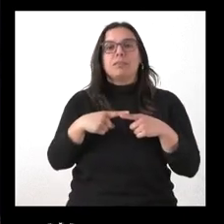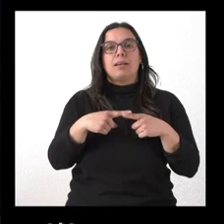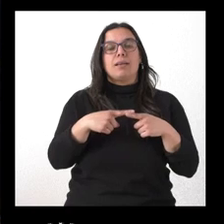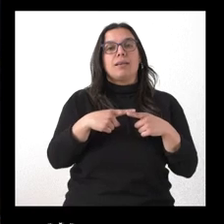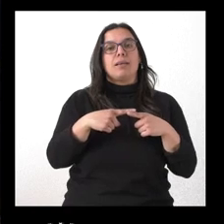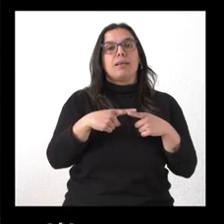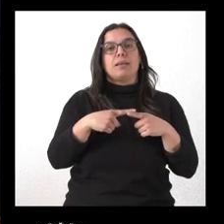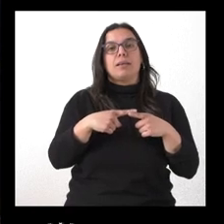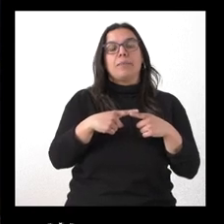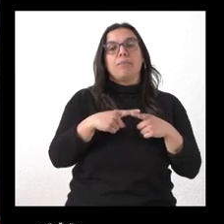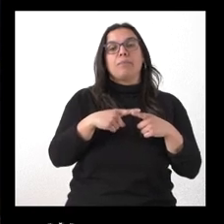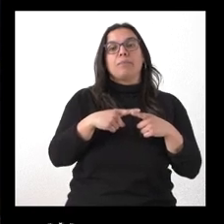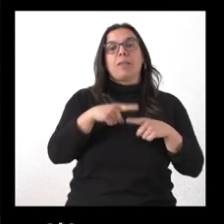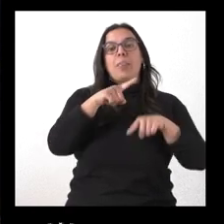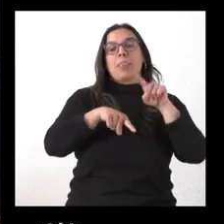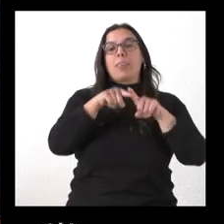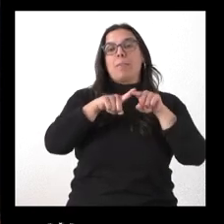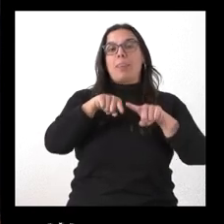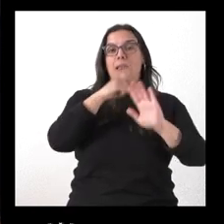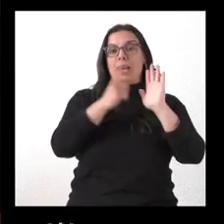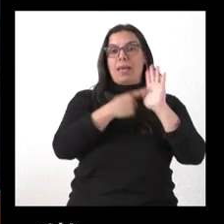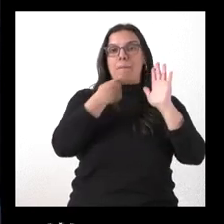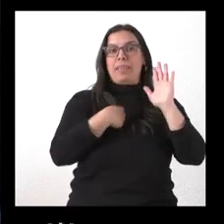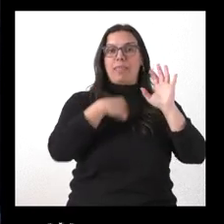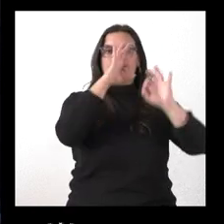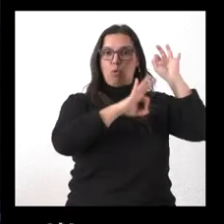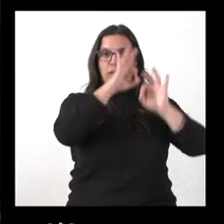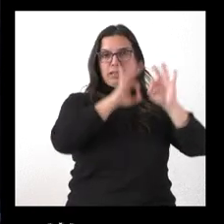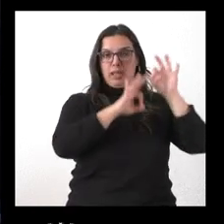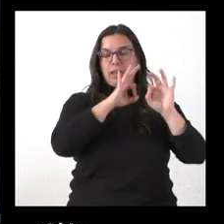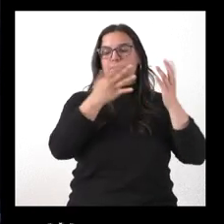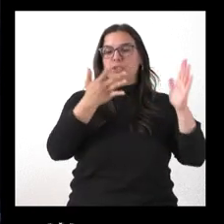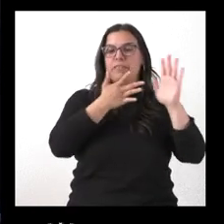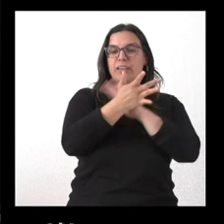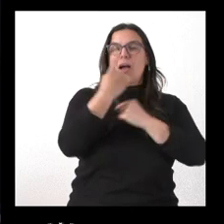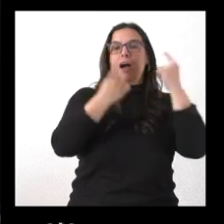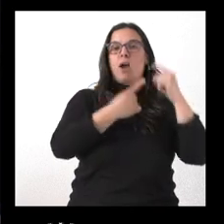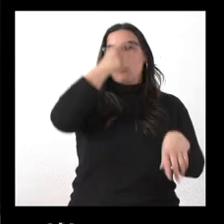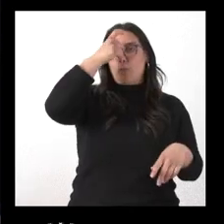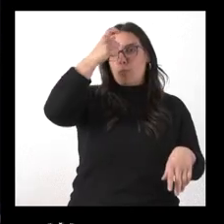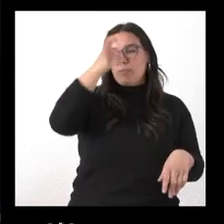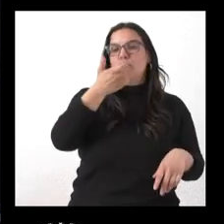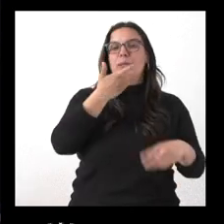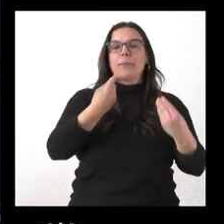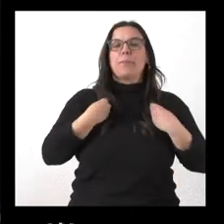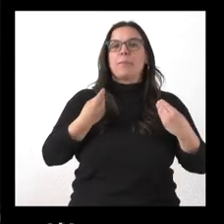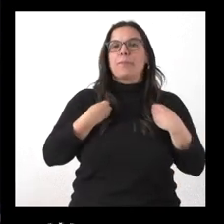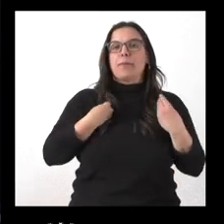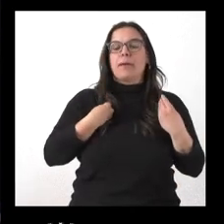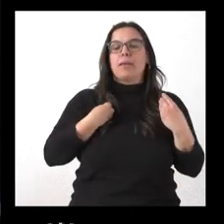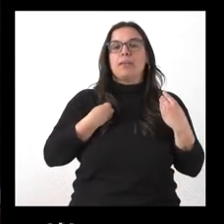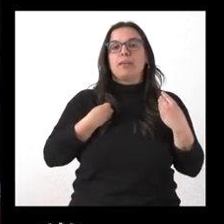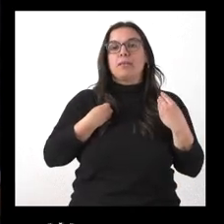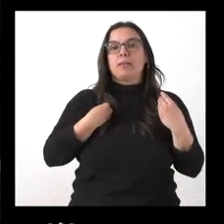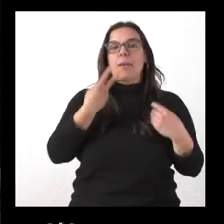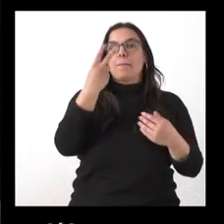distintos tramos que dispone la ley así hay un tramo de municipios con población igual o inferior